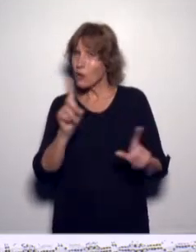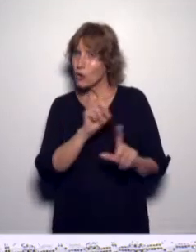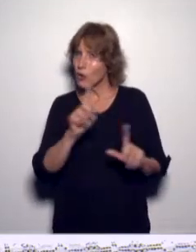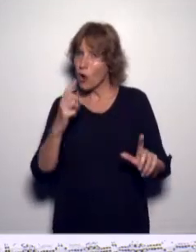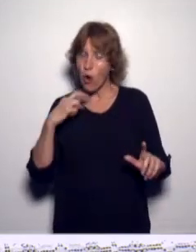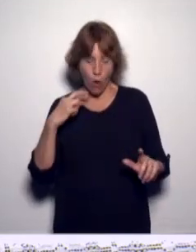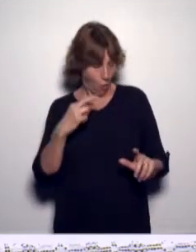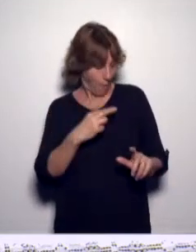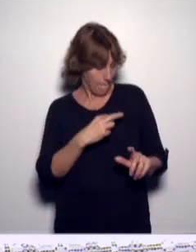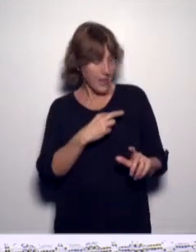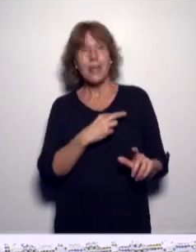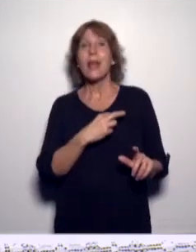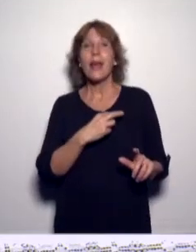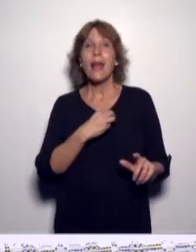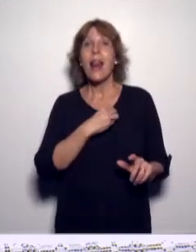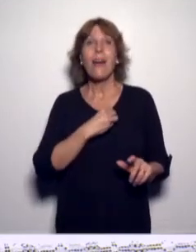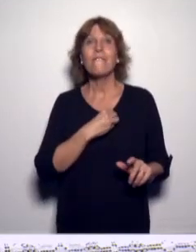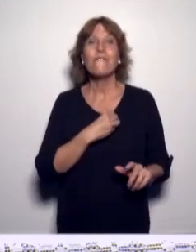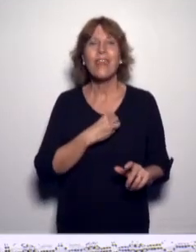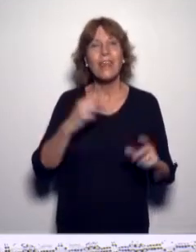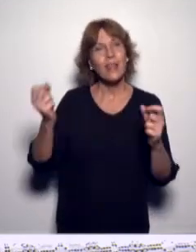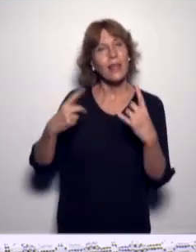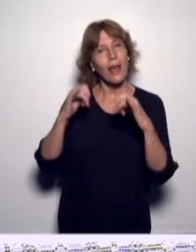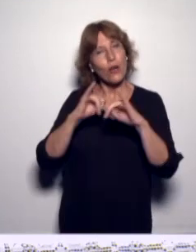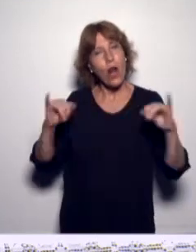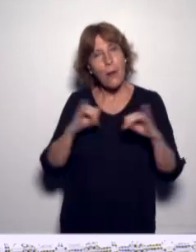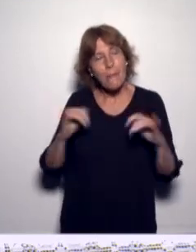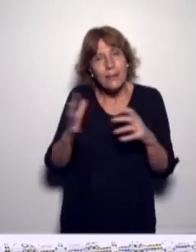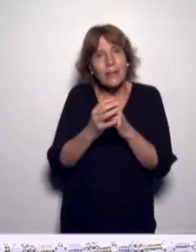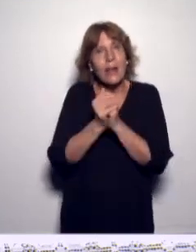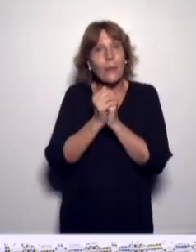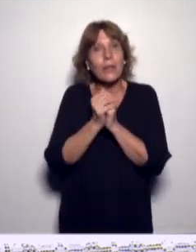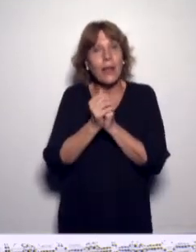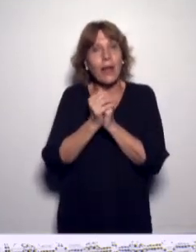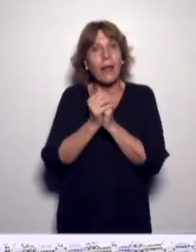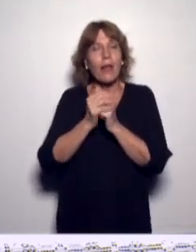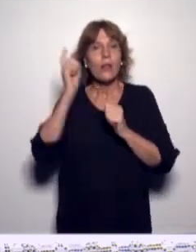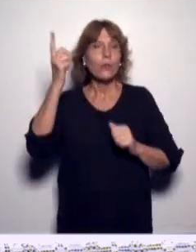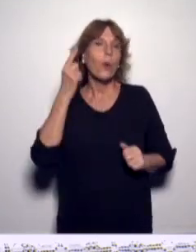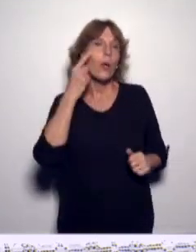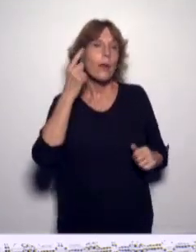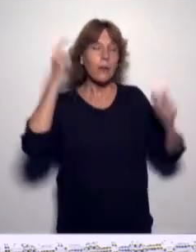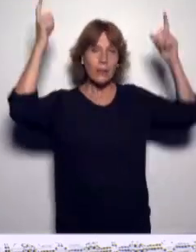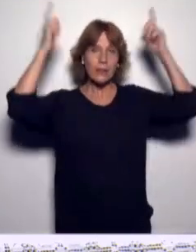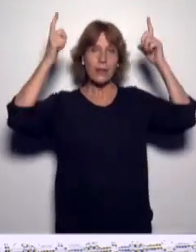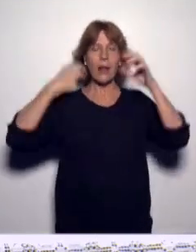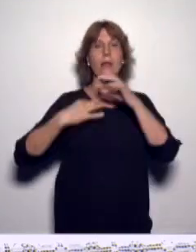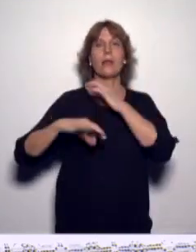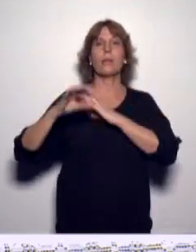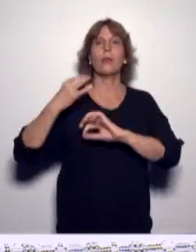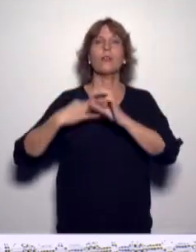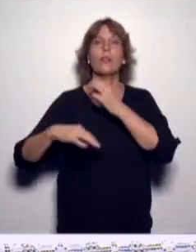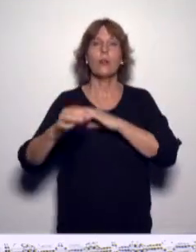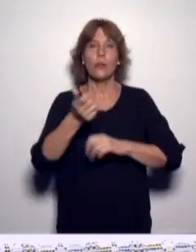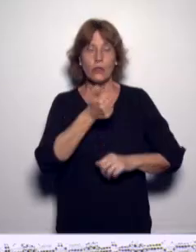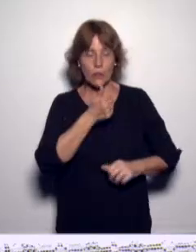fe de tu Iglesia, conforme a tu palabra, concédenos la paz y la unidad. Tú que vives y reinas por los